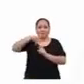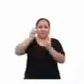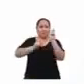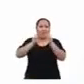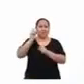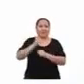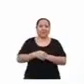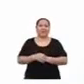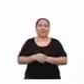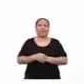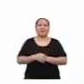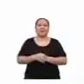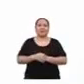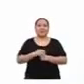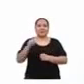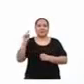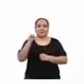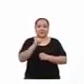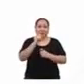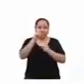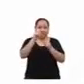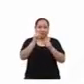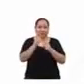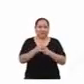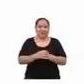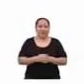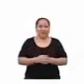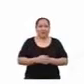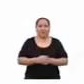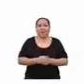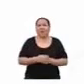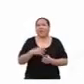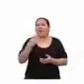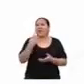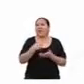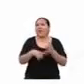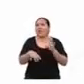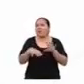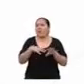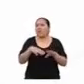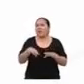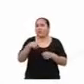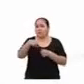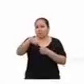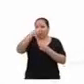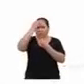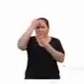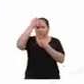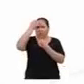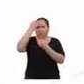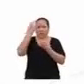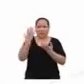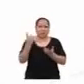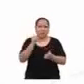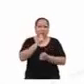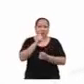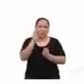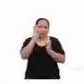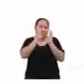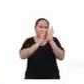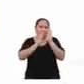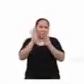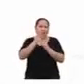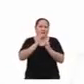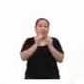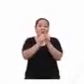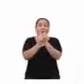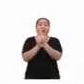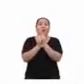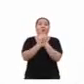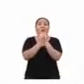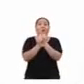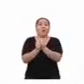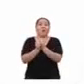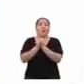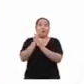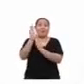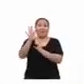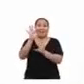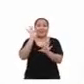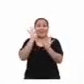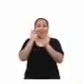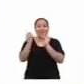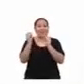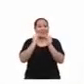está. La pregunta es, ¿qué voy a hacer con los datos? No se preocupen, que juntas y juntos encontramos